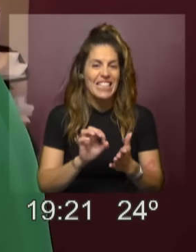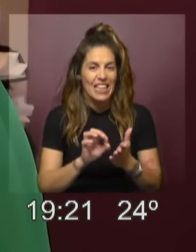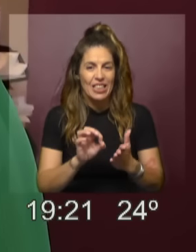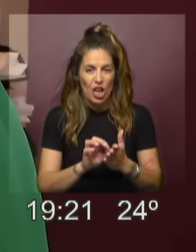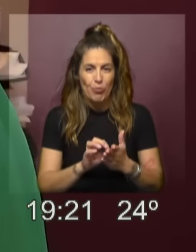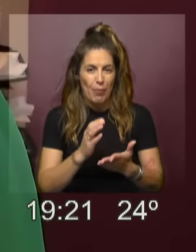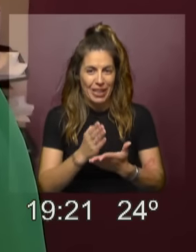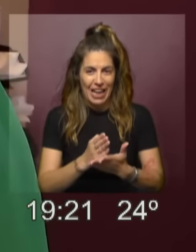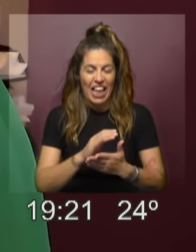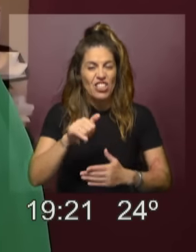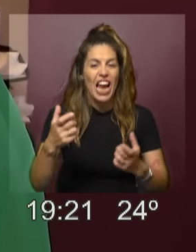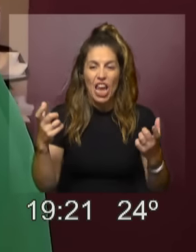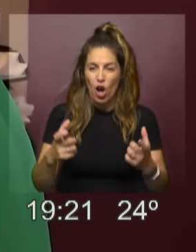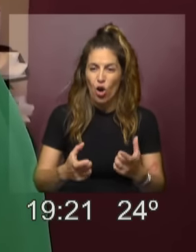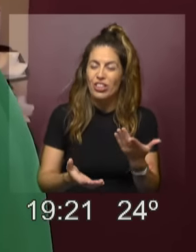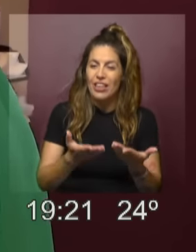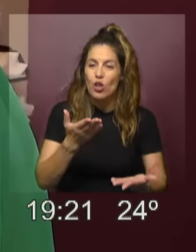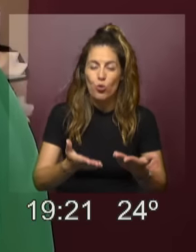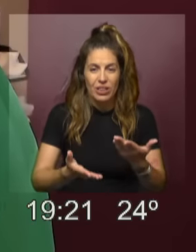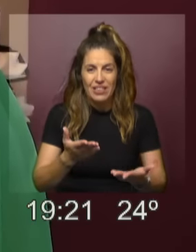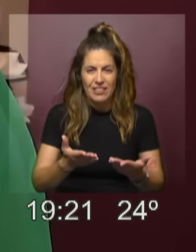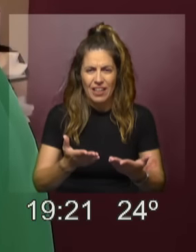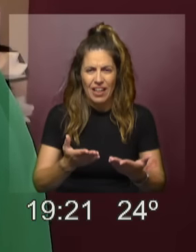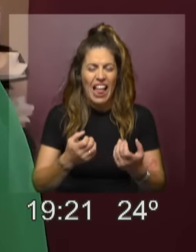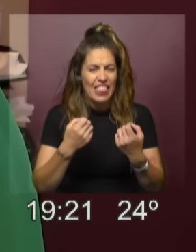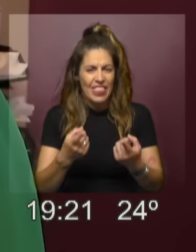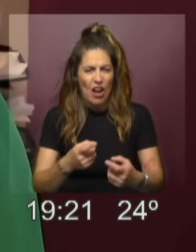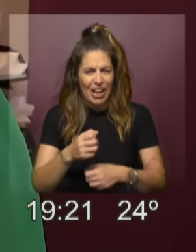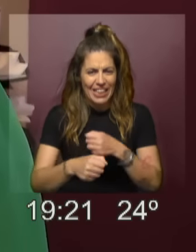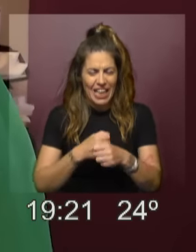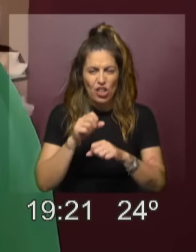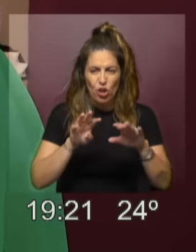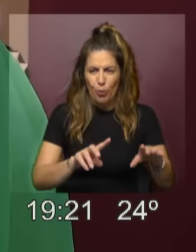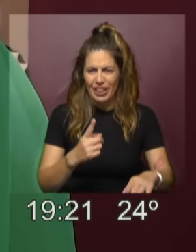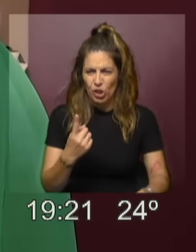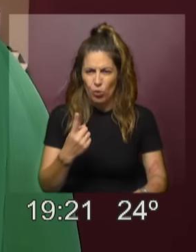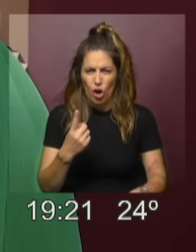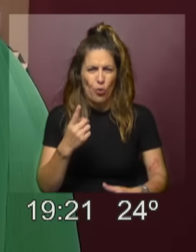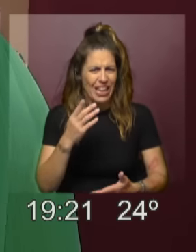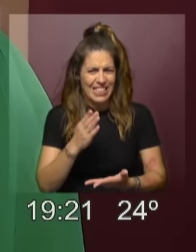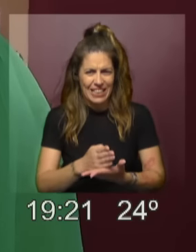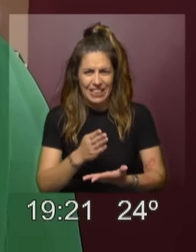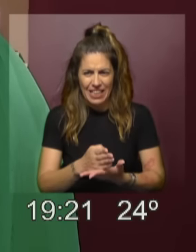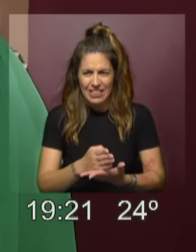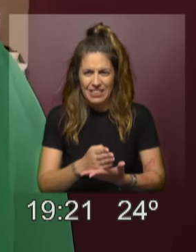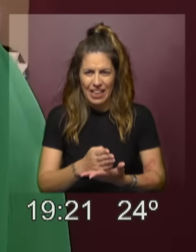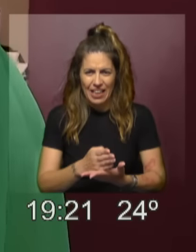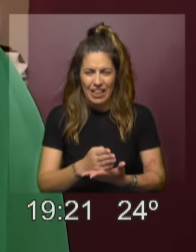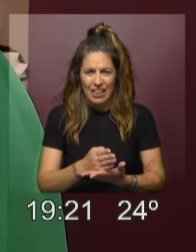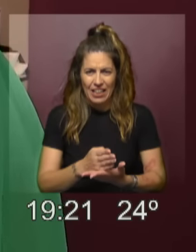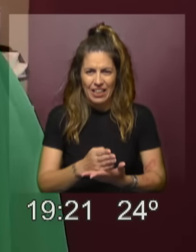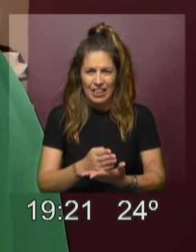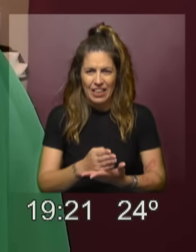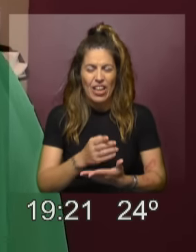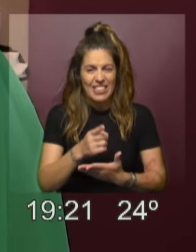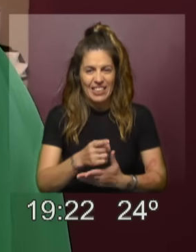Ya la Corte de Justicia establecía en el año 91, en una sentencia está replicado, una